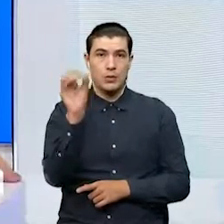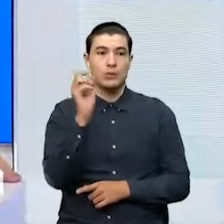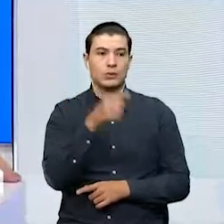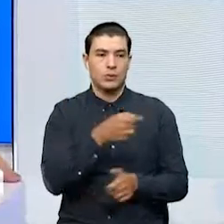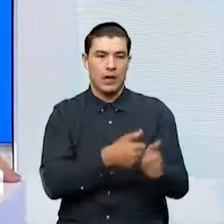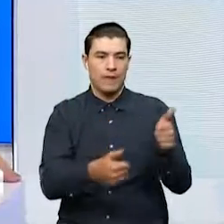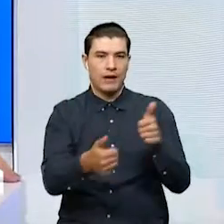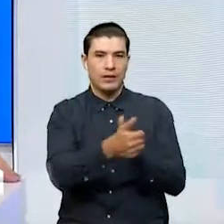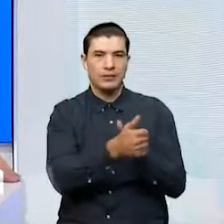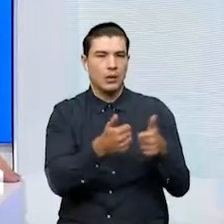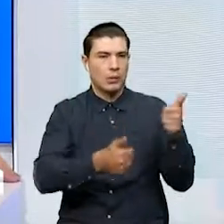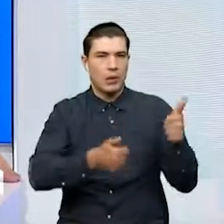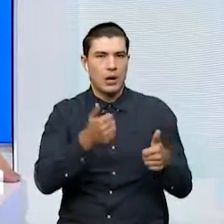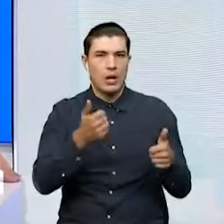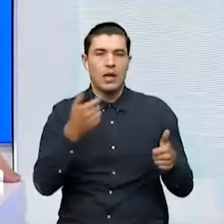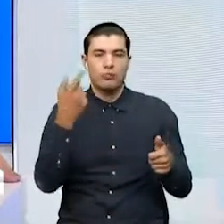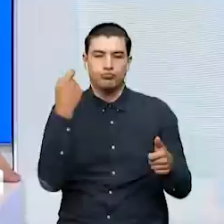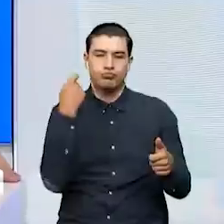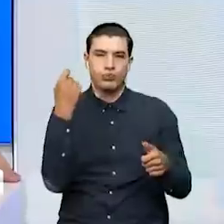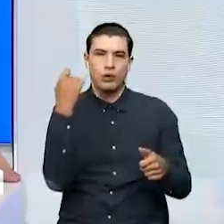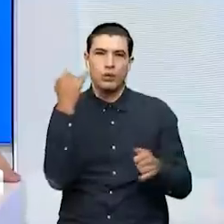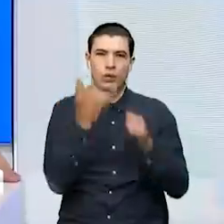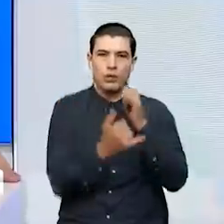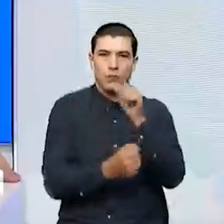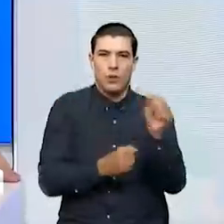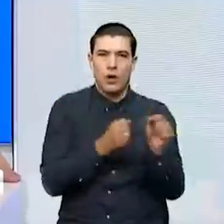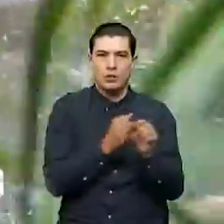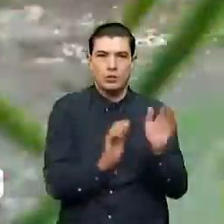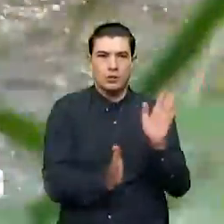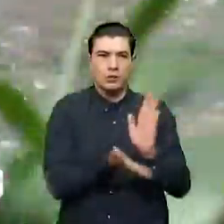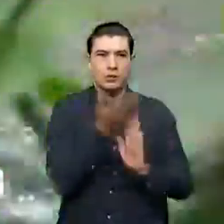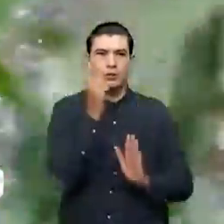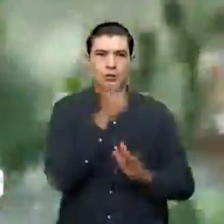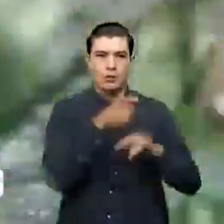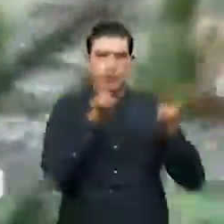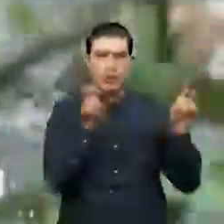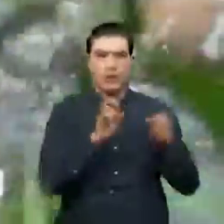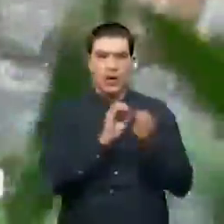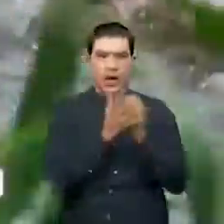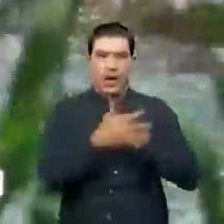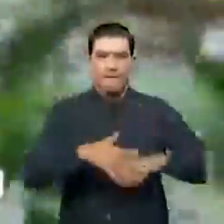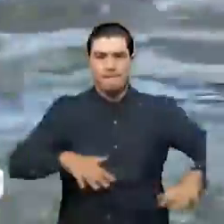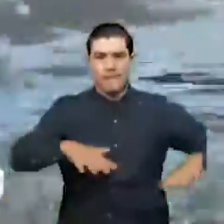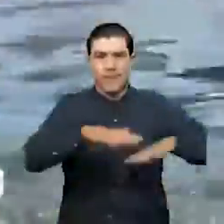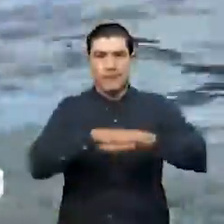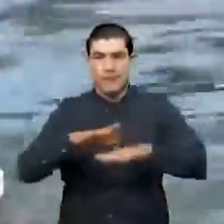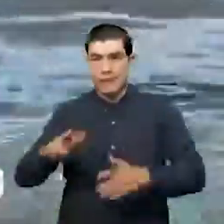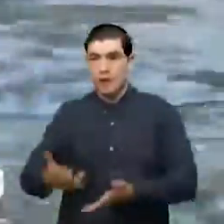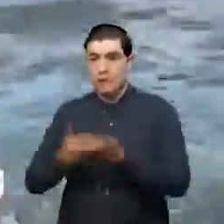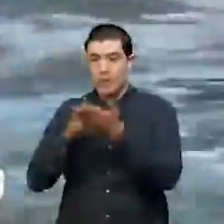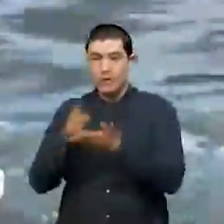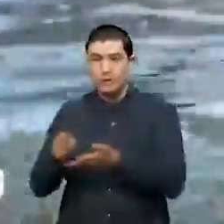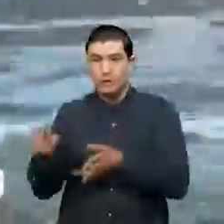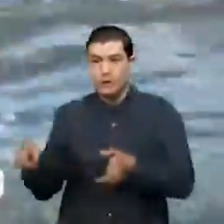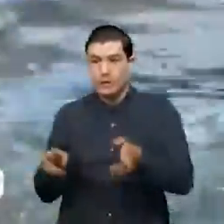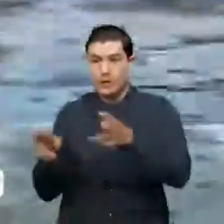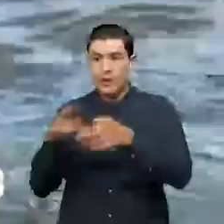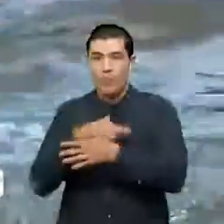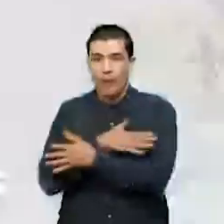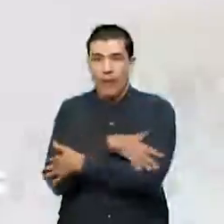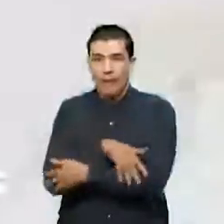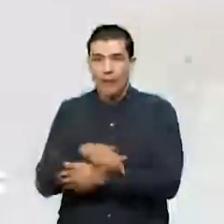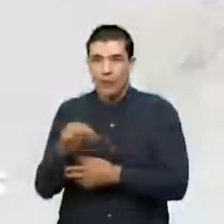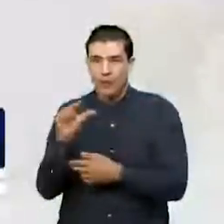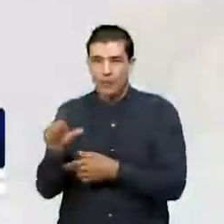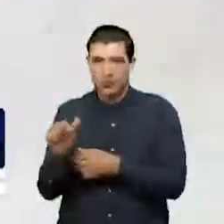avances obtenidos durante el último año la recuperación de amplios tramos del río pamplonita en especial en su paso por